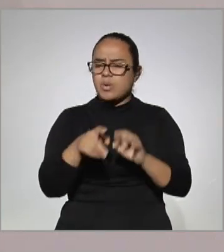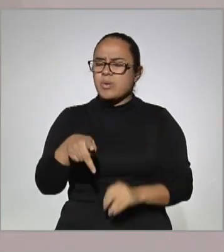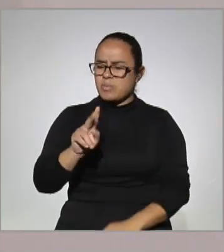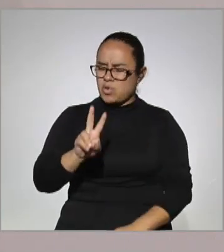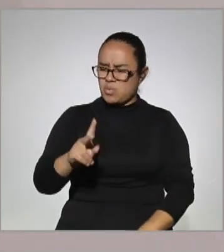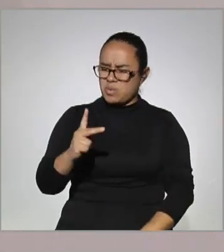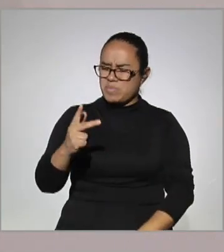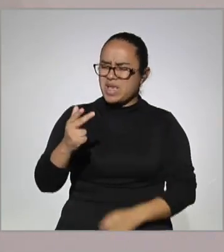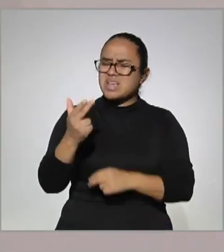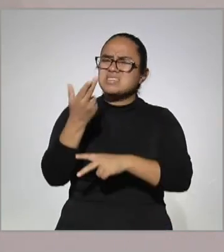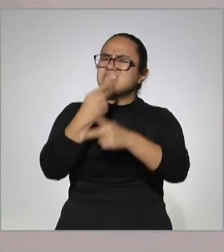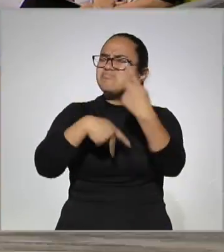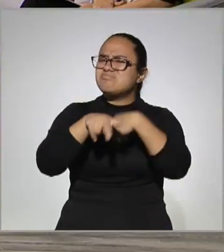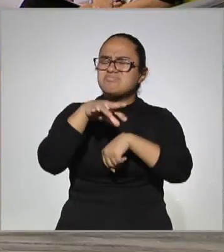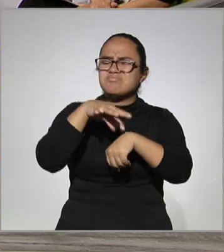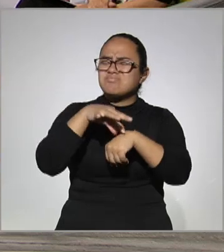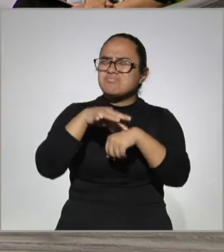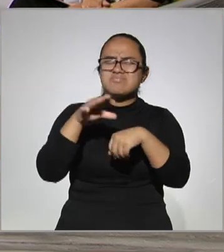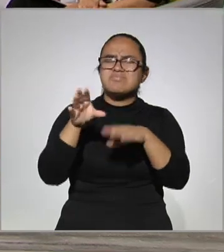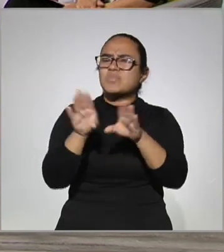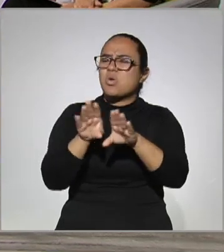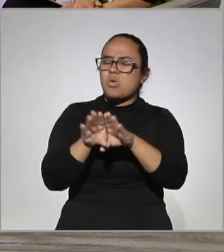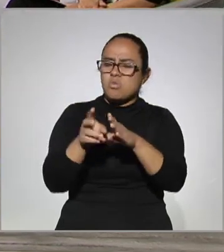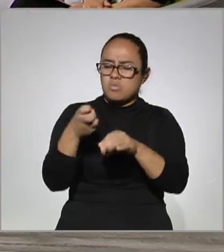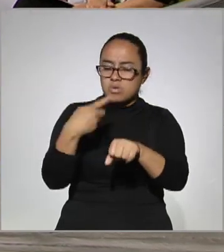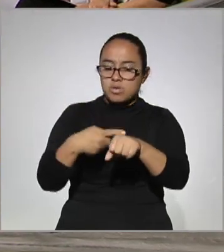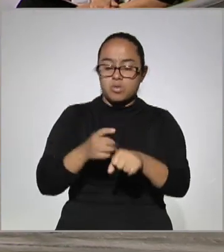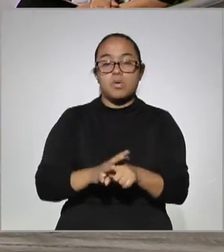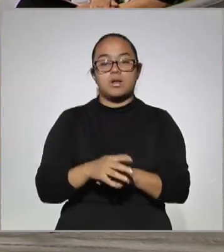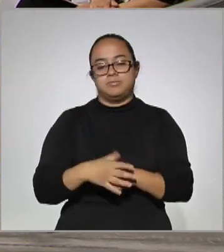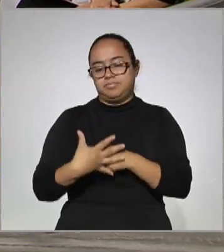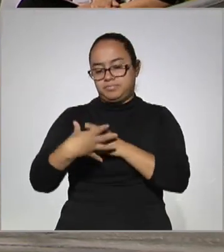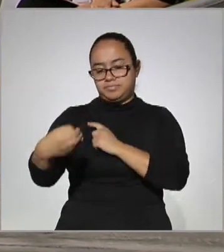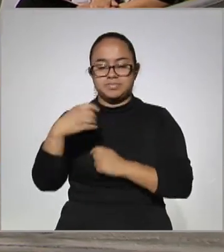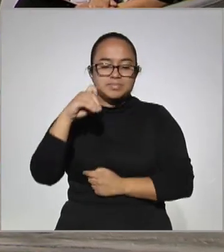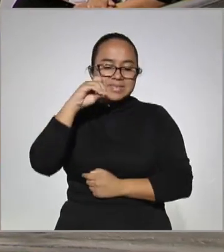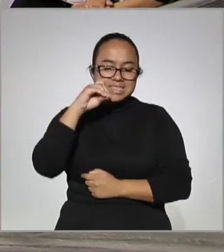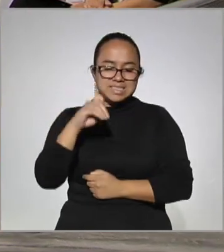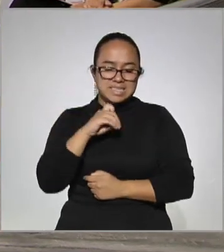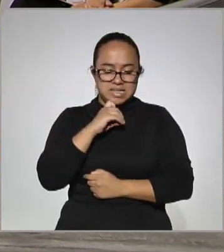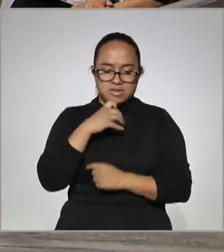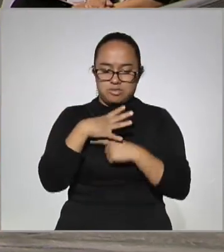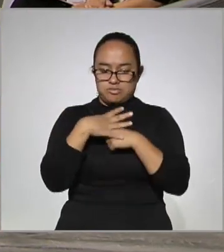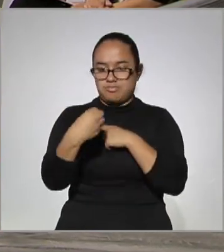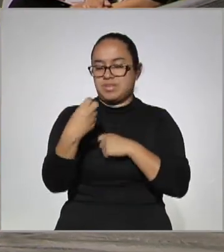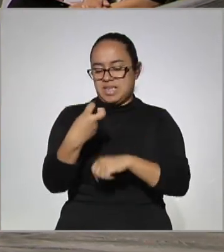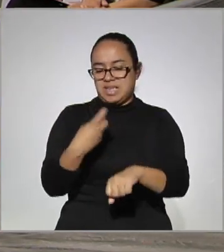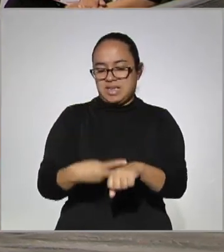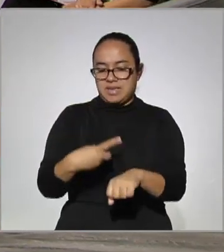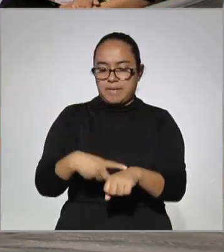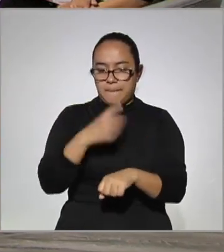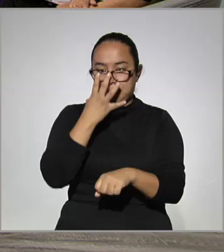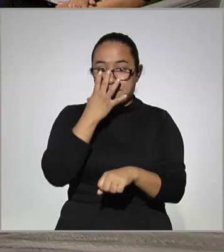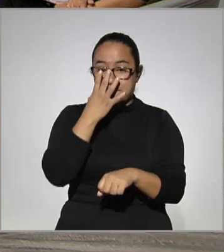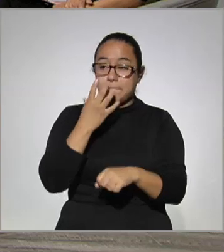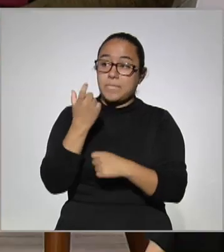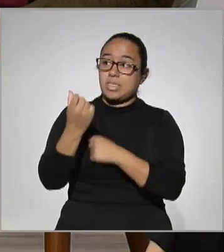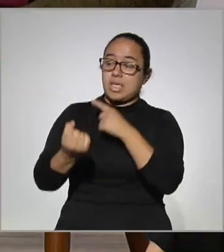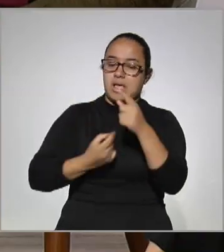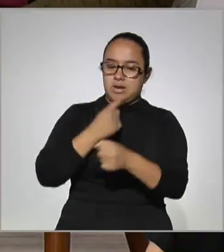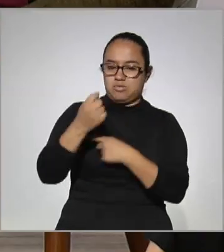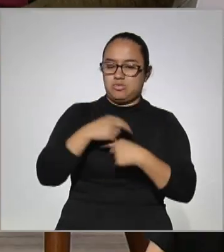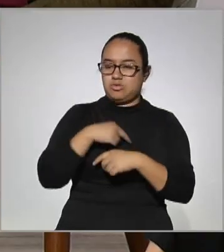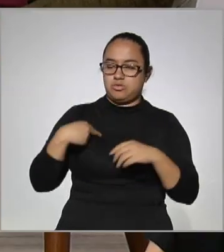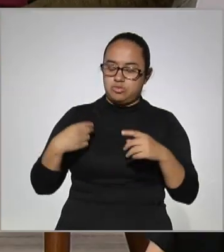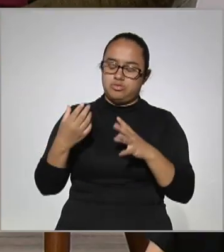del papiloma? La vía principal es la sexual. Es una enfermedad de transmisión sexual prácticamente. De hecho, en algunos foros decimos